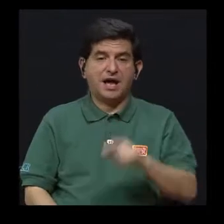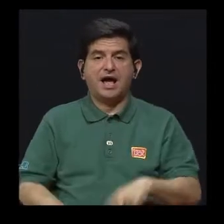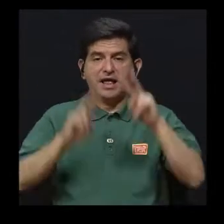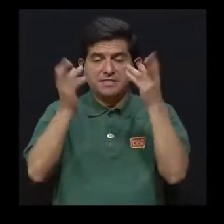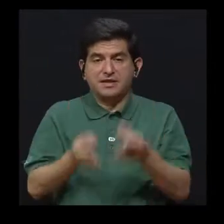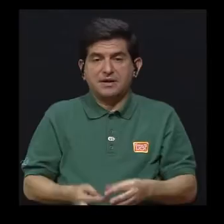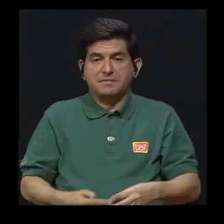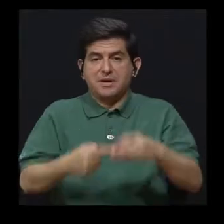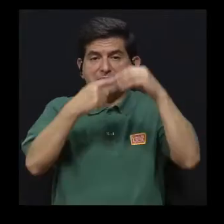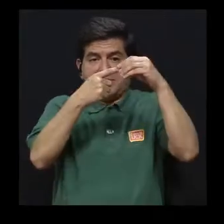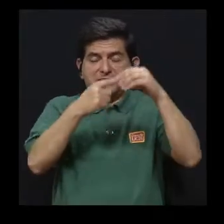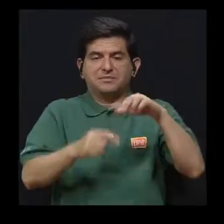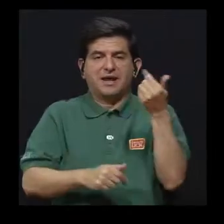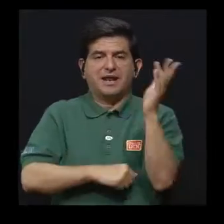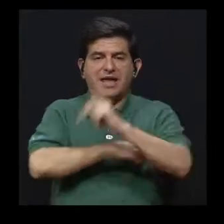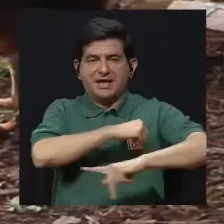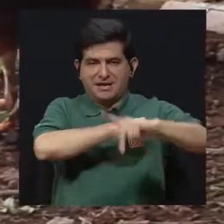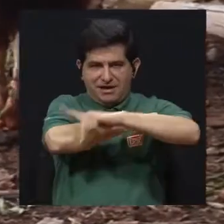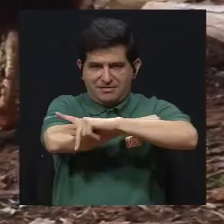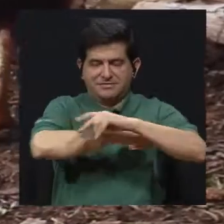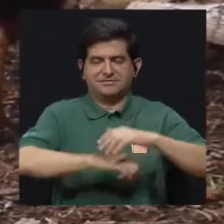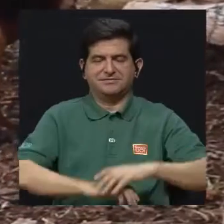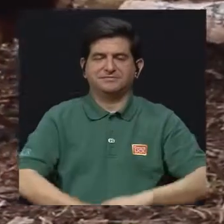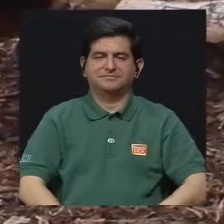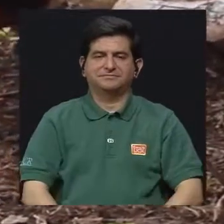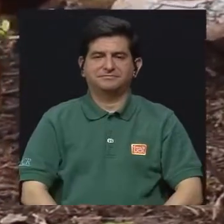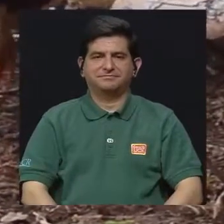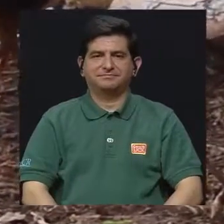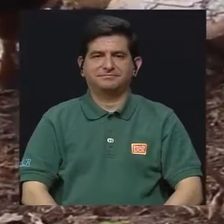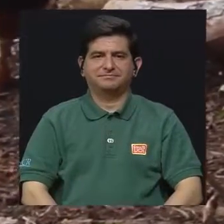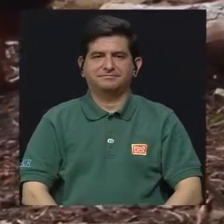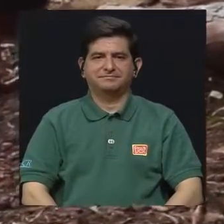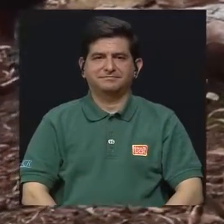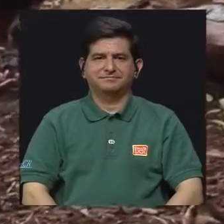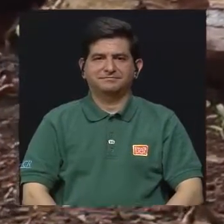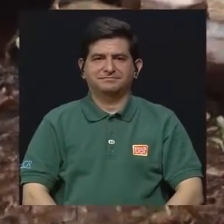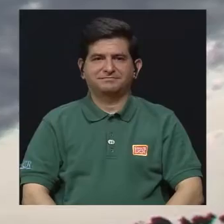trending topic en al menos 15 países.